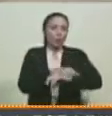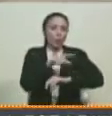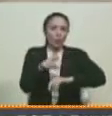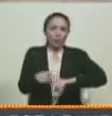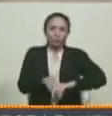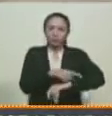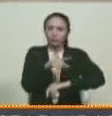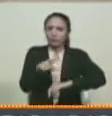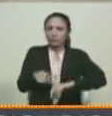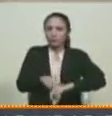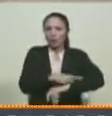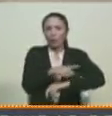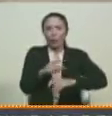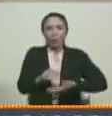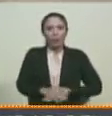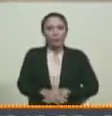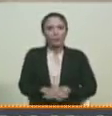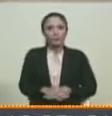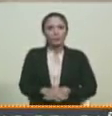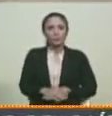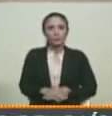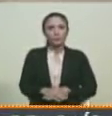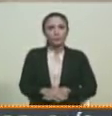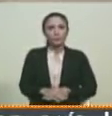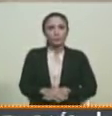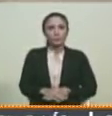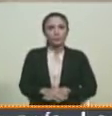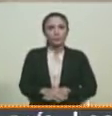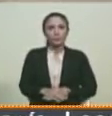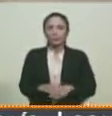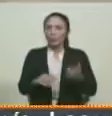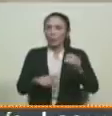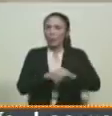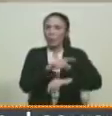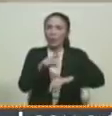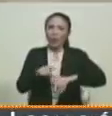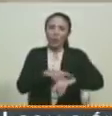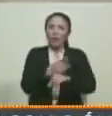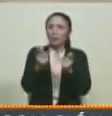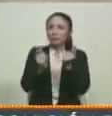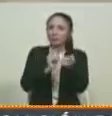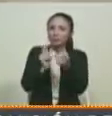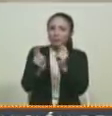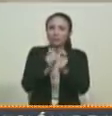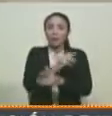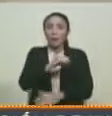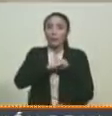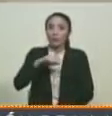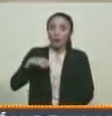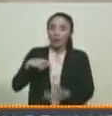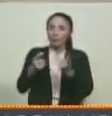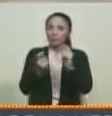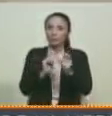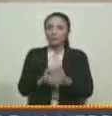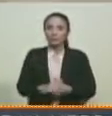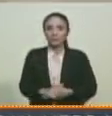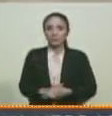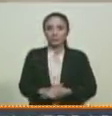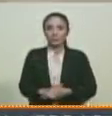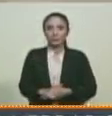horas, Aristóbulo, horas y horas en conversaciones privadas, ¿verdad?